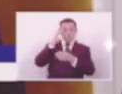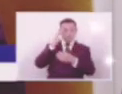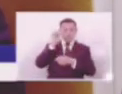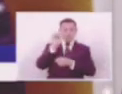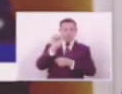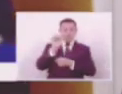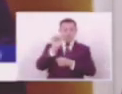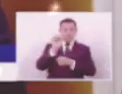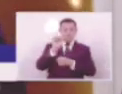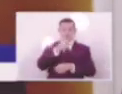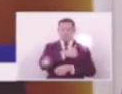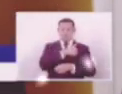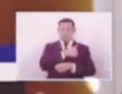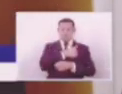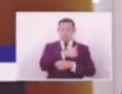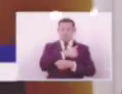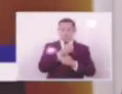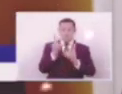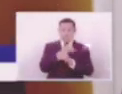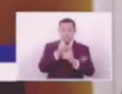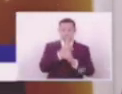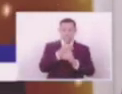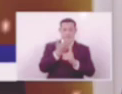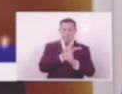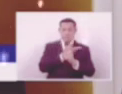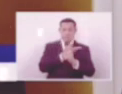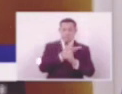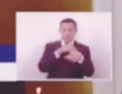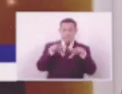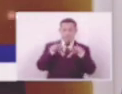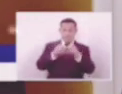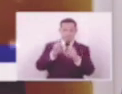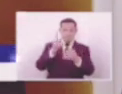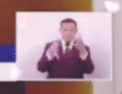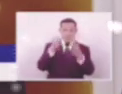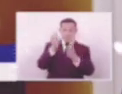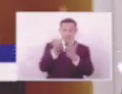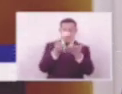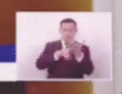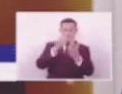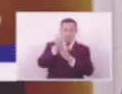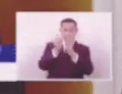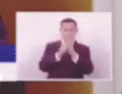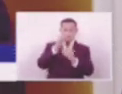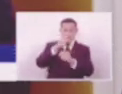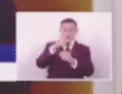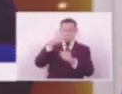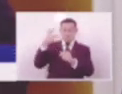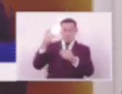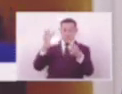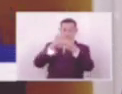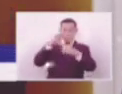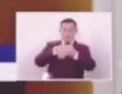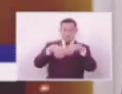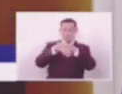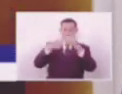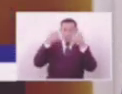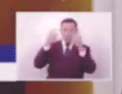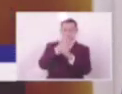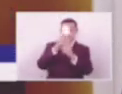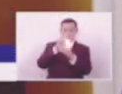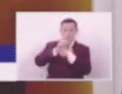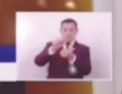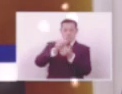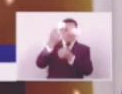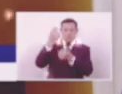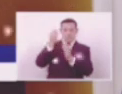de ello es atribuible el delito de enriquecimiento ilícito establecido en el artículo 333 del Código Penal y el delito de lavado de dinero y